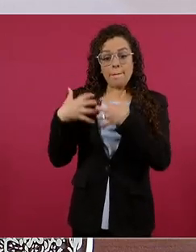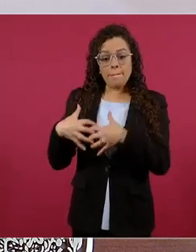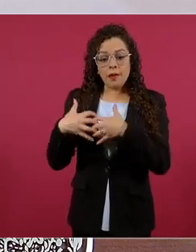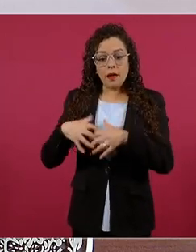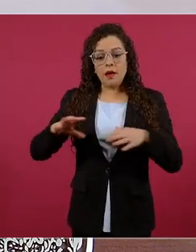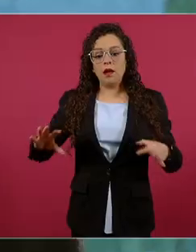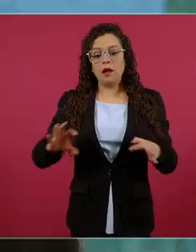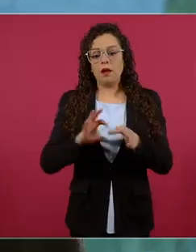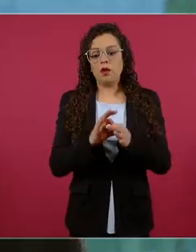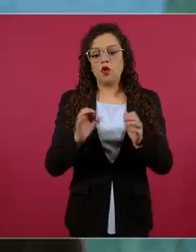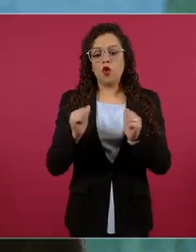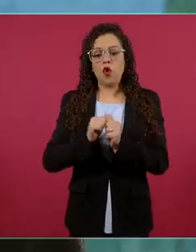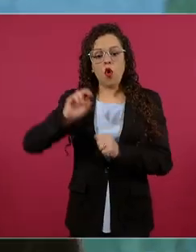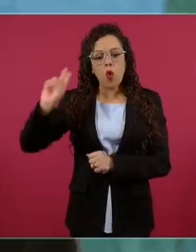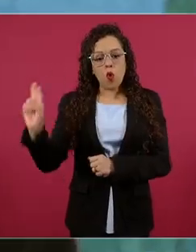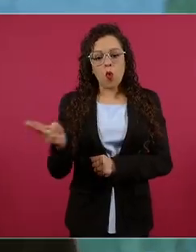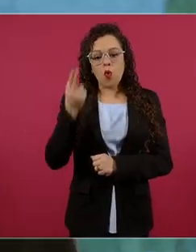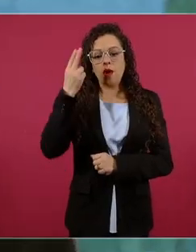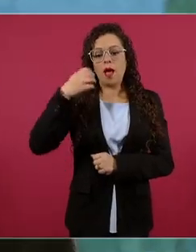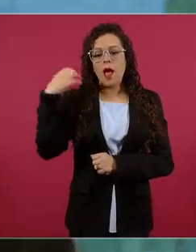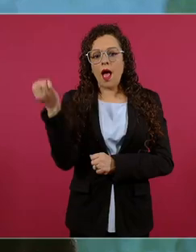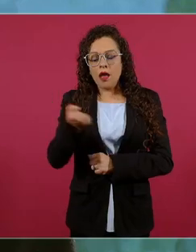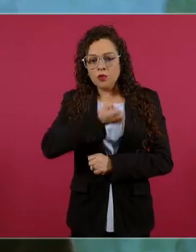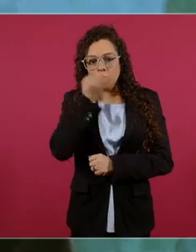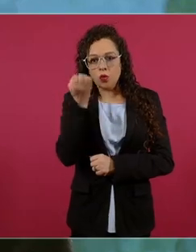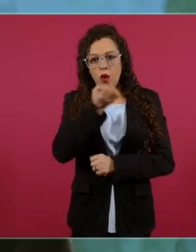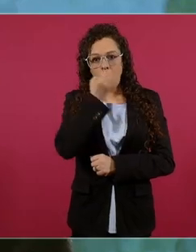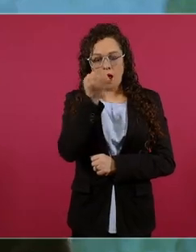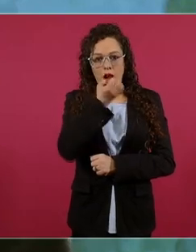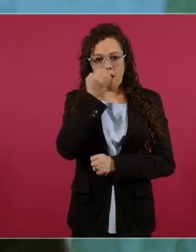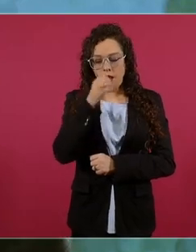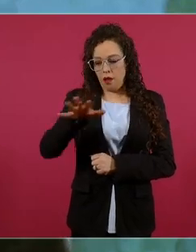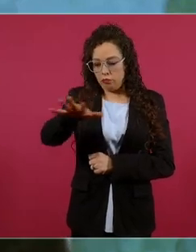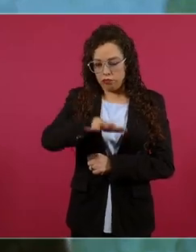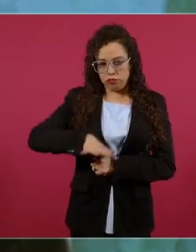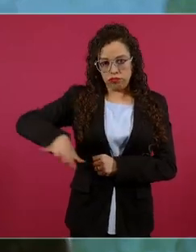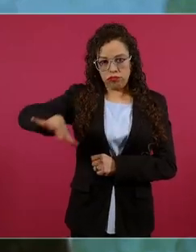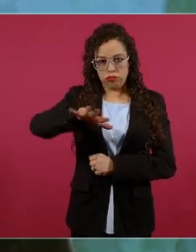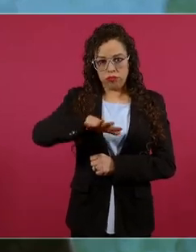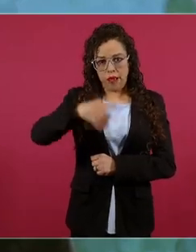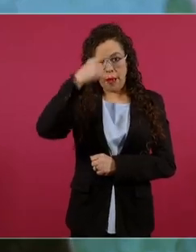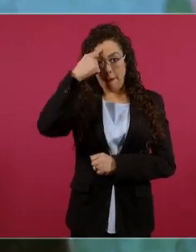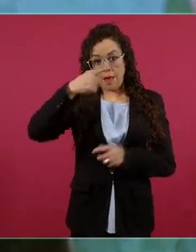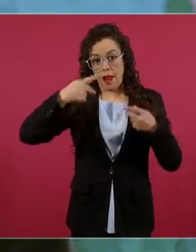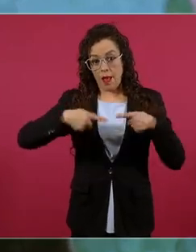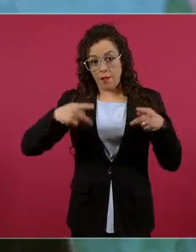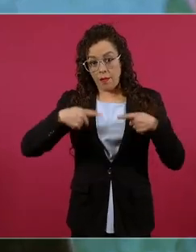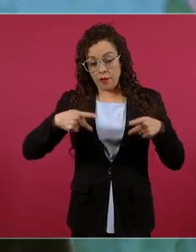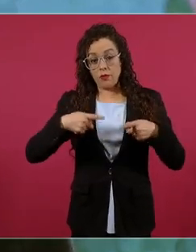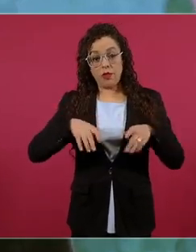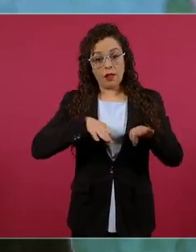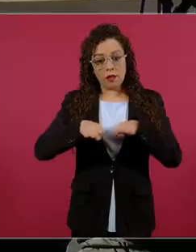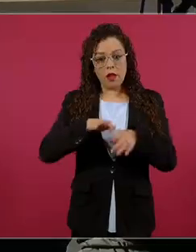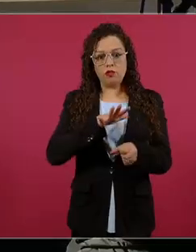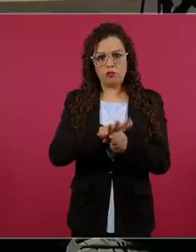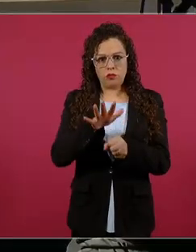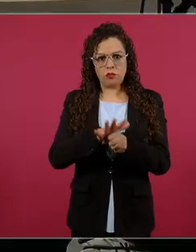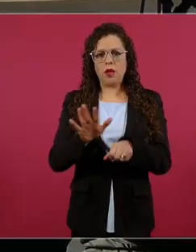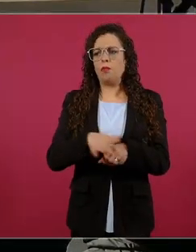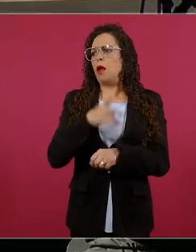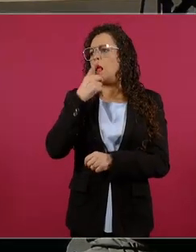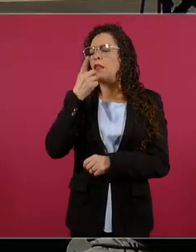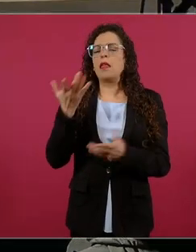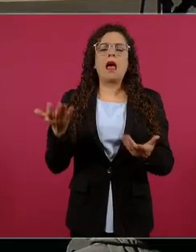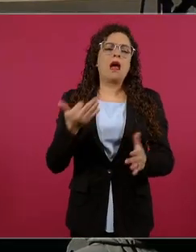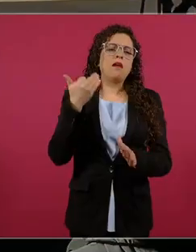comunidad, con las universidades y las escuelas locales para generar el capital humano suficiente para que no haya pretexto de que no estamos preparados y que por eso